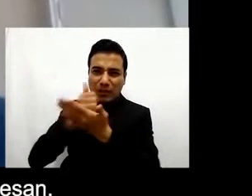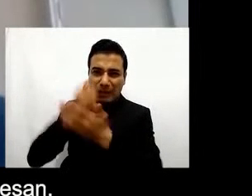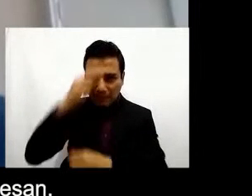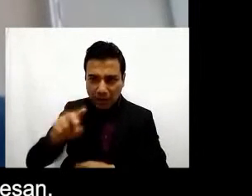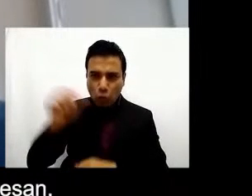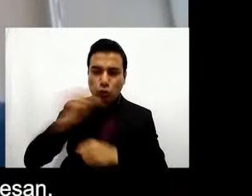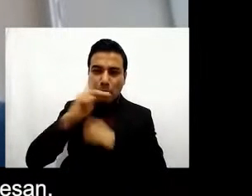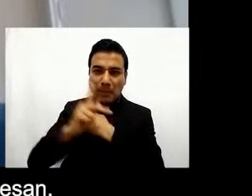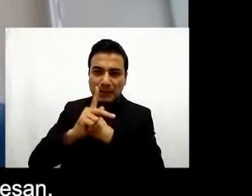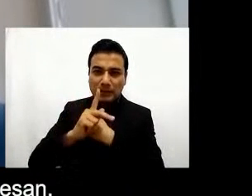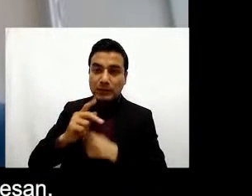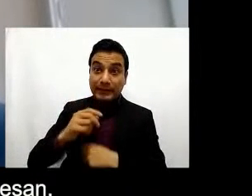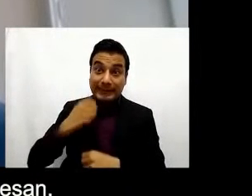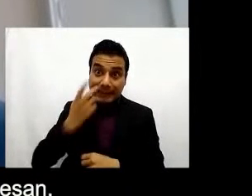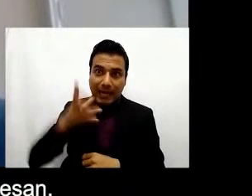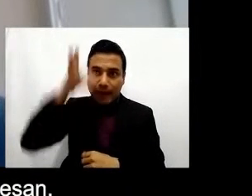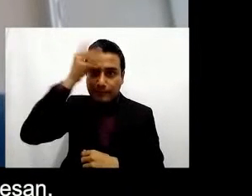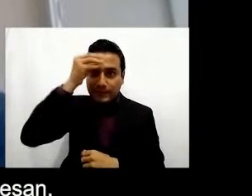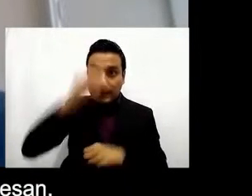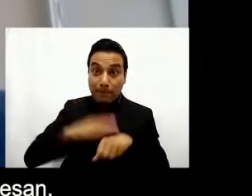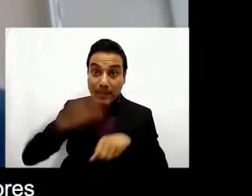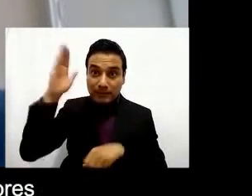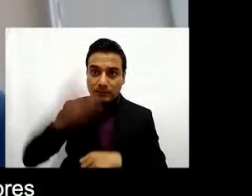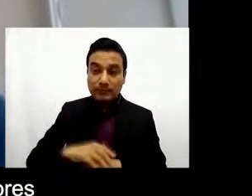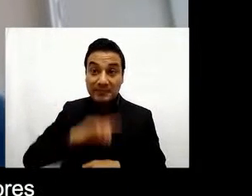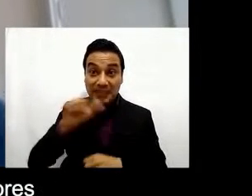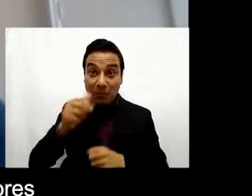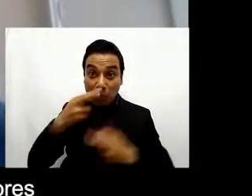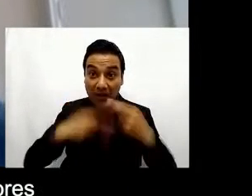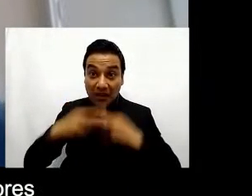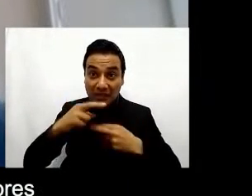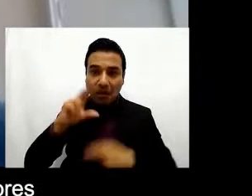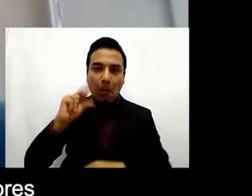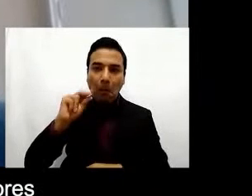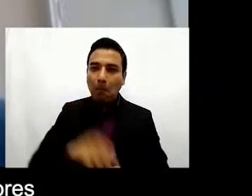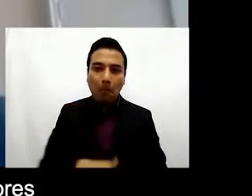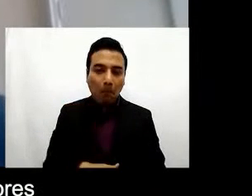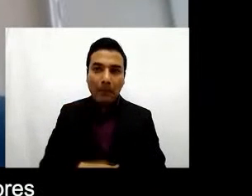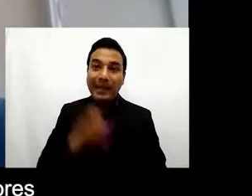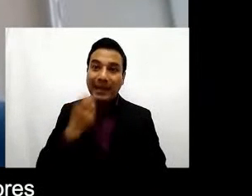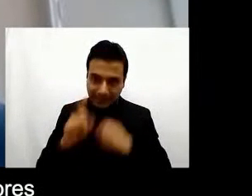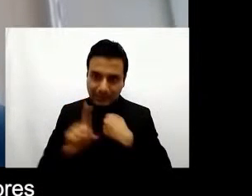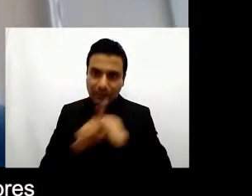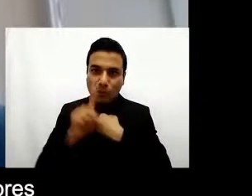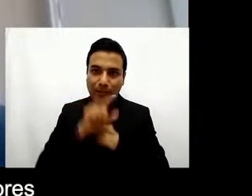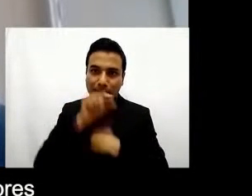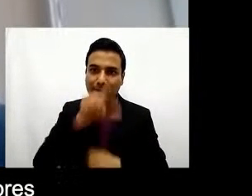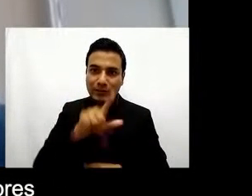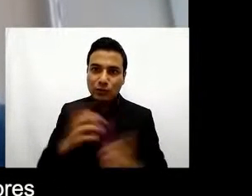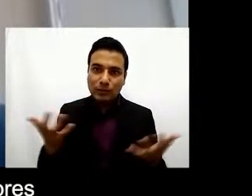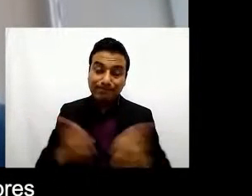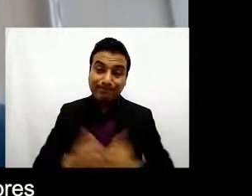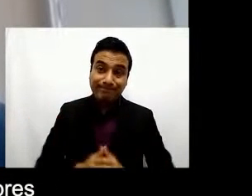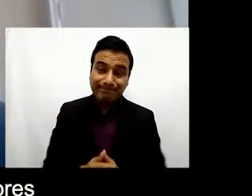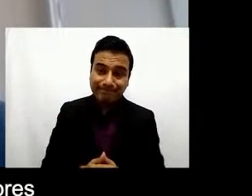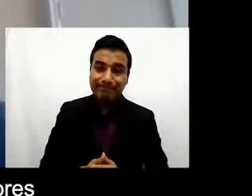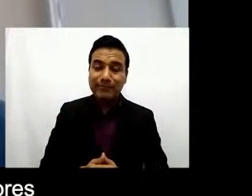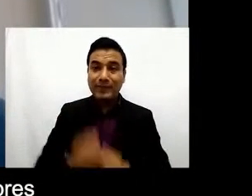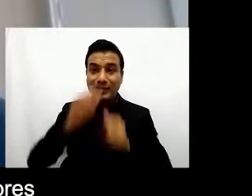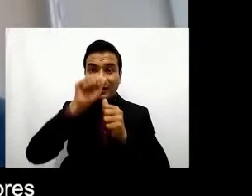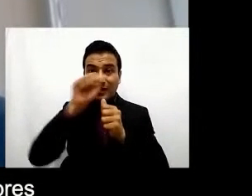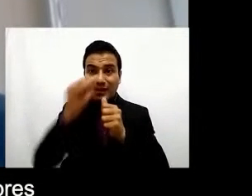regresan. Y ese es un problema que tenemos en Jalisco. O sea, es normal que los artistas y